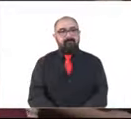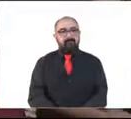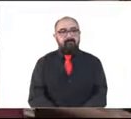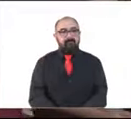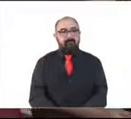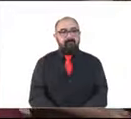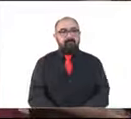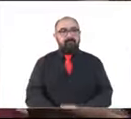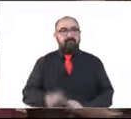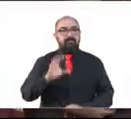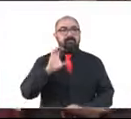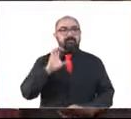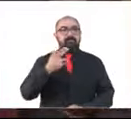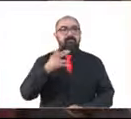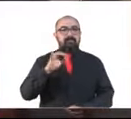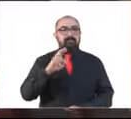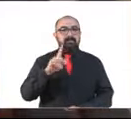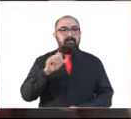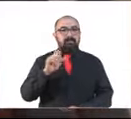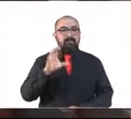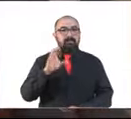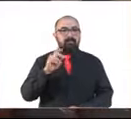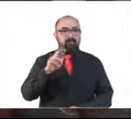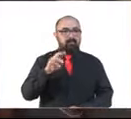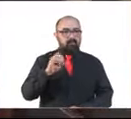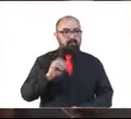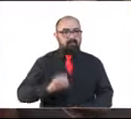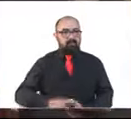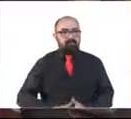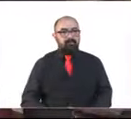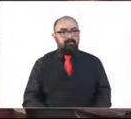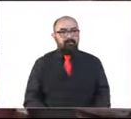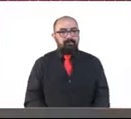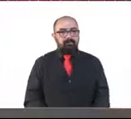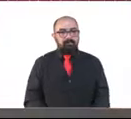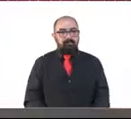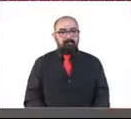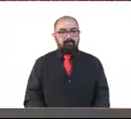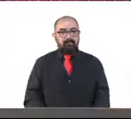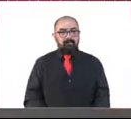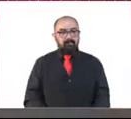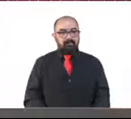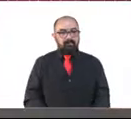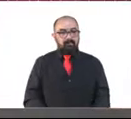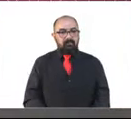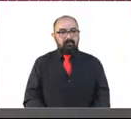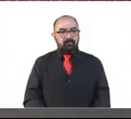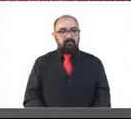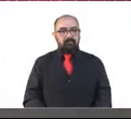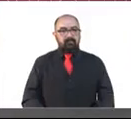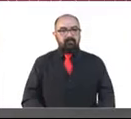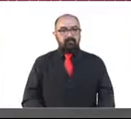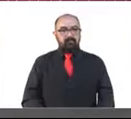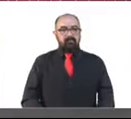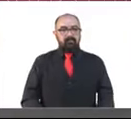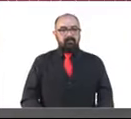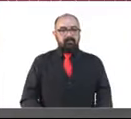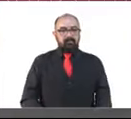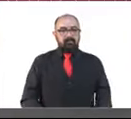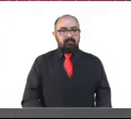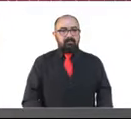Cristian Castro, maestro en Derecho y docente del Instituto Rosario Castellanos. A ver, no vaya a estar aquí. Ah, aquí está.